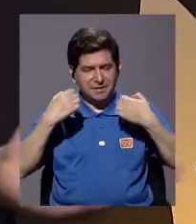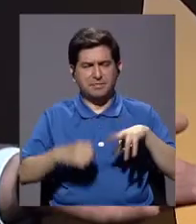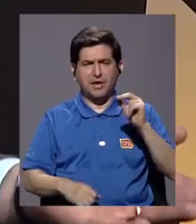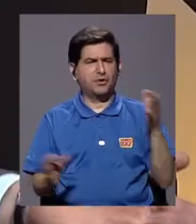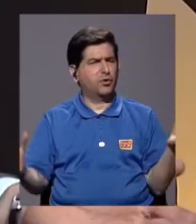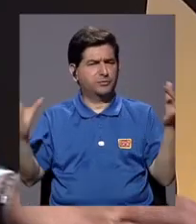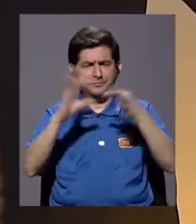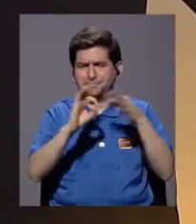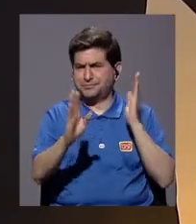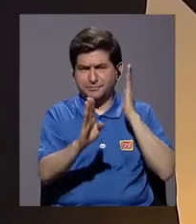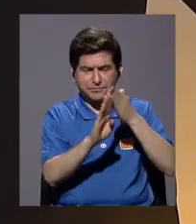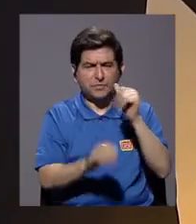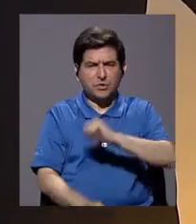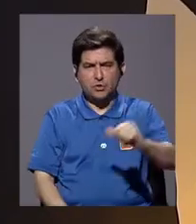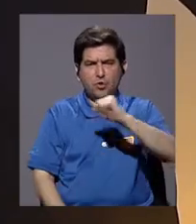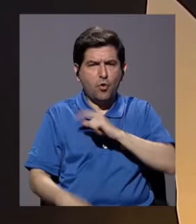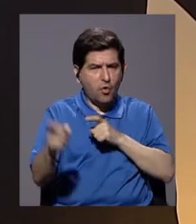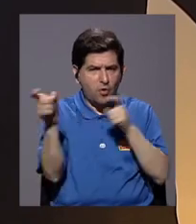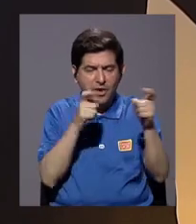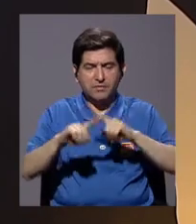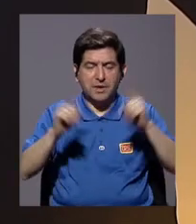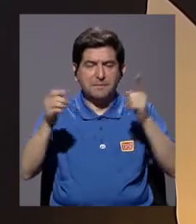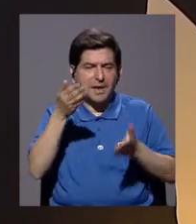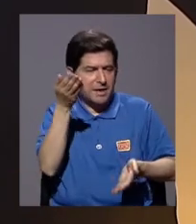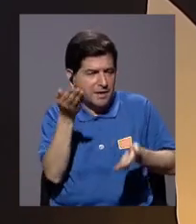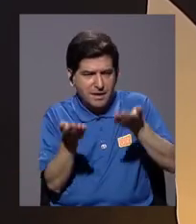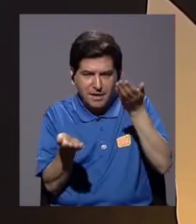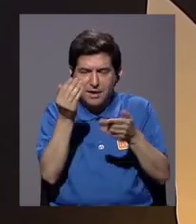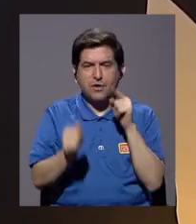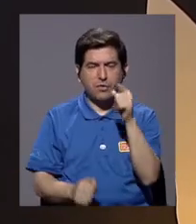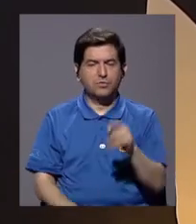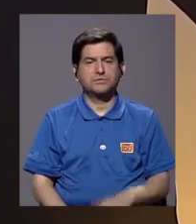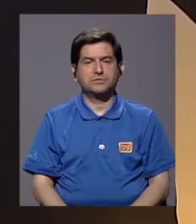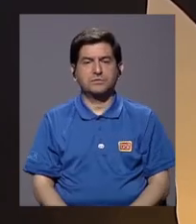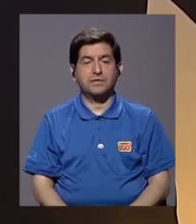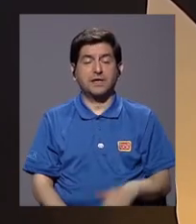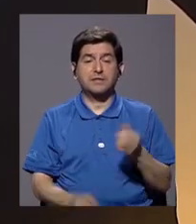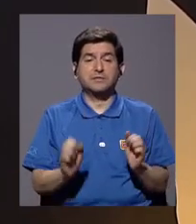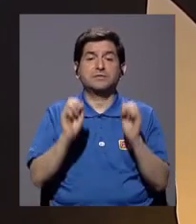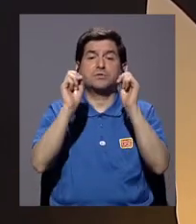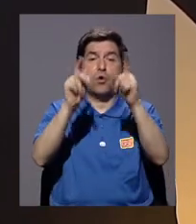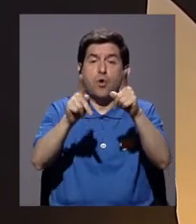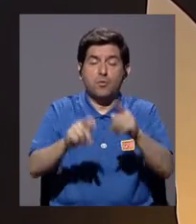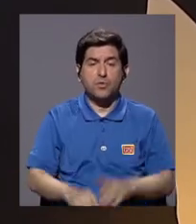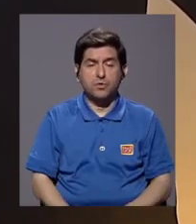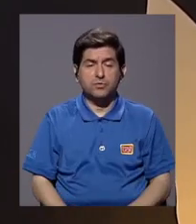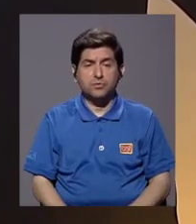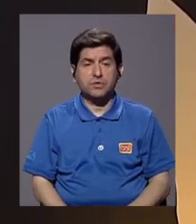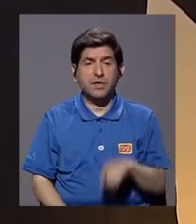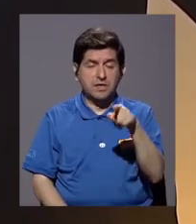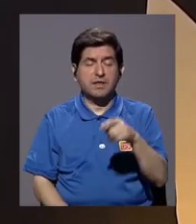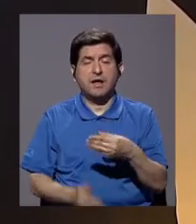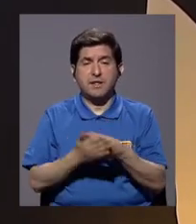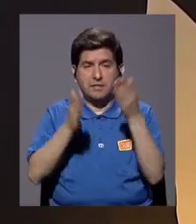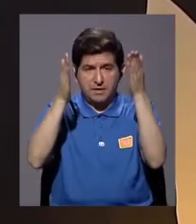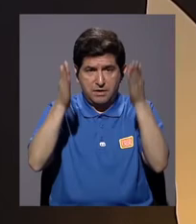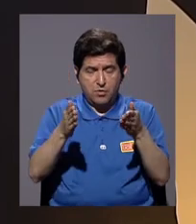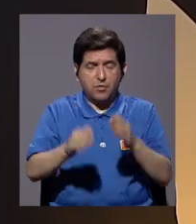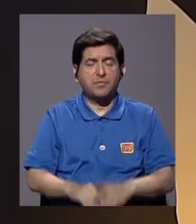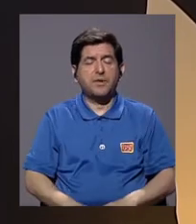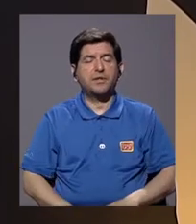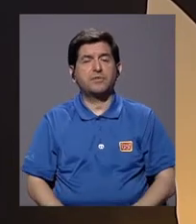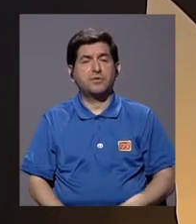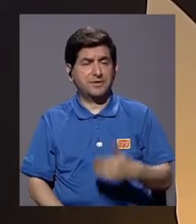esto no tiene que ver directamente con la autoridad, pero claro que en el balance, cuando ustedes reciben la posibilidad de reivindicar en el consumidor